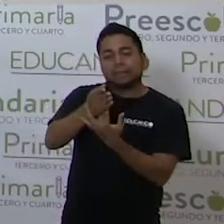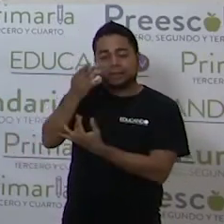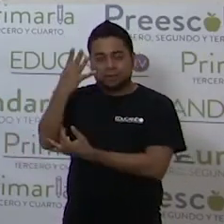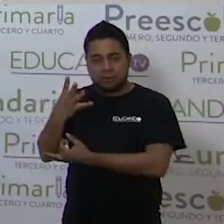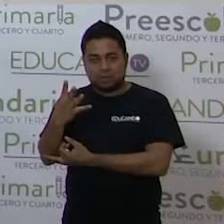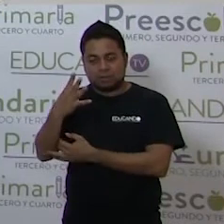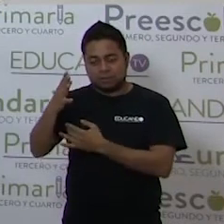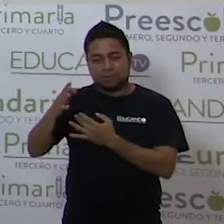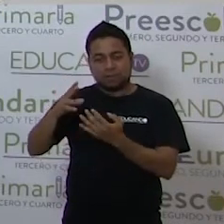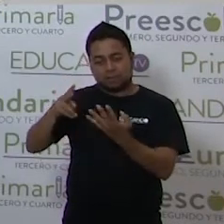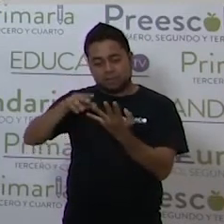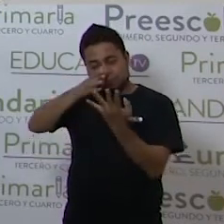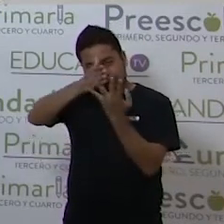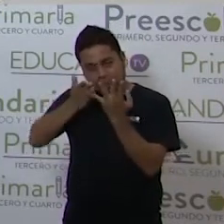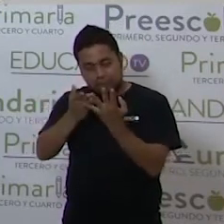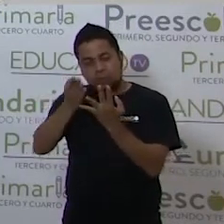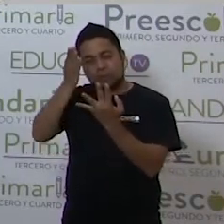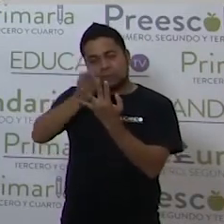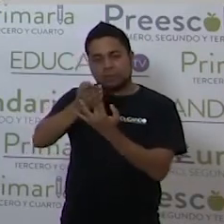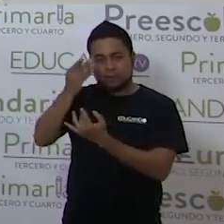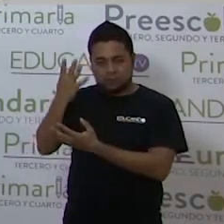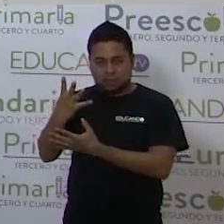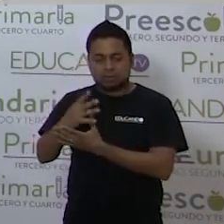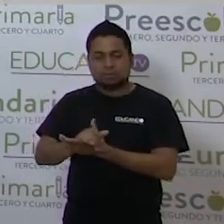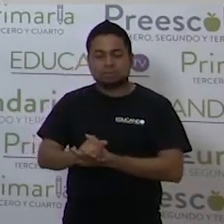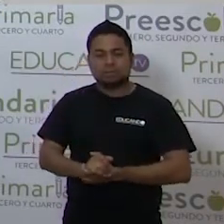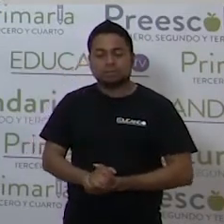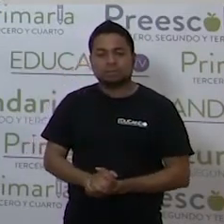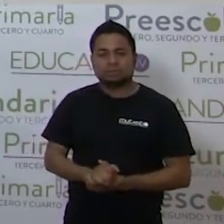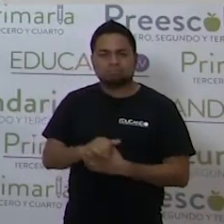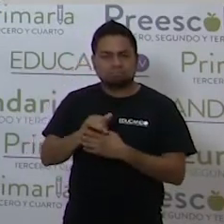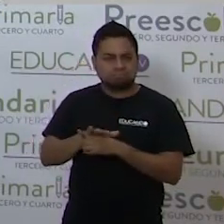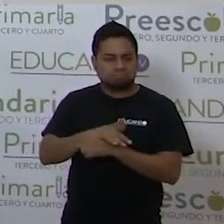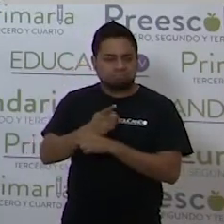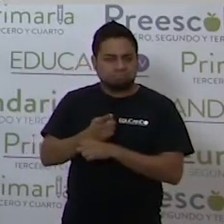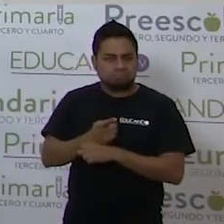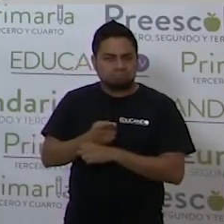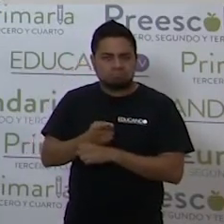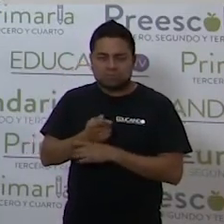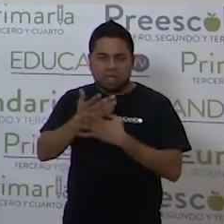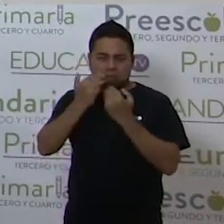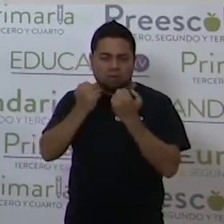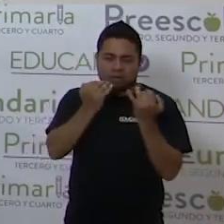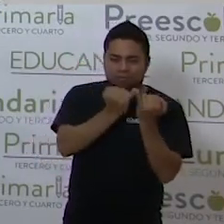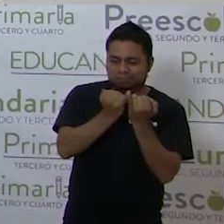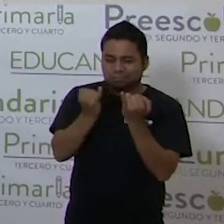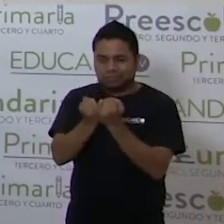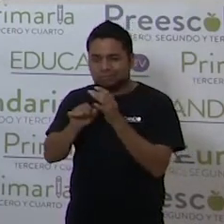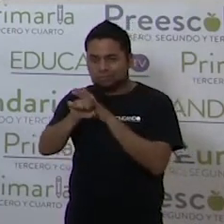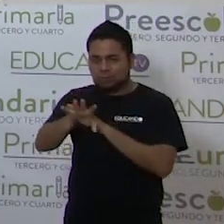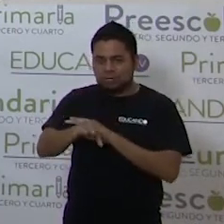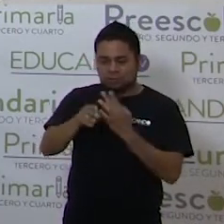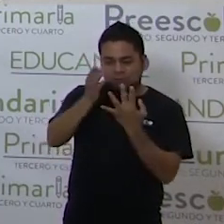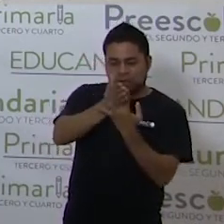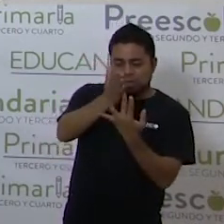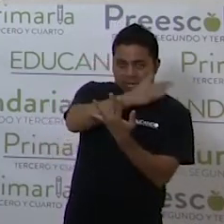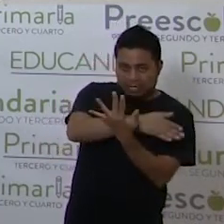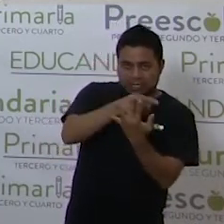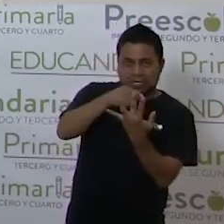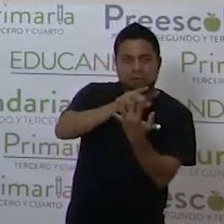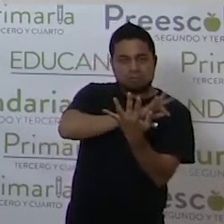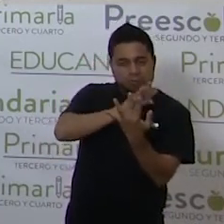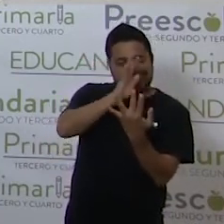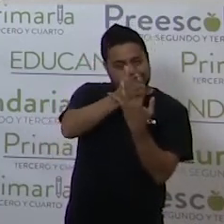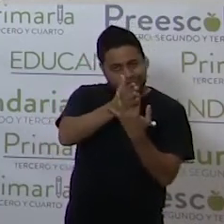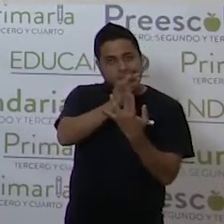y el segundo miembro entre 4 porque porque si no se cumple la igualdad si ustedes le hacen una cosa a un solo